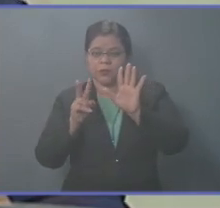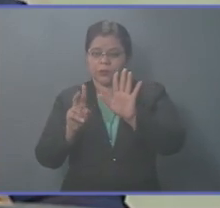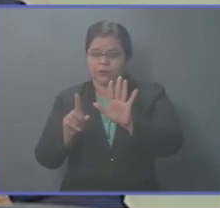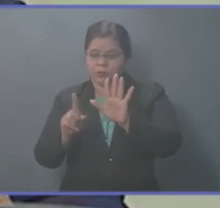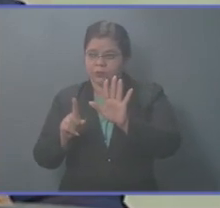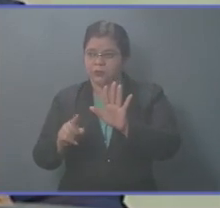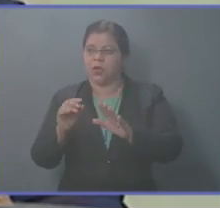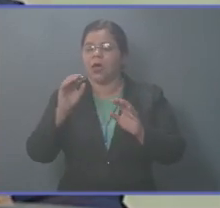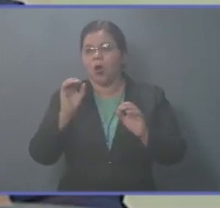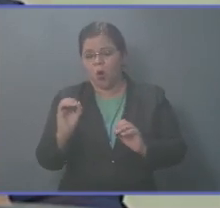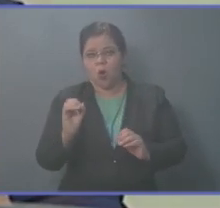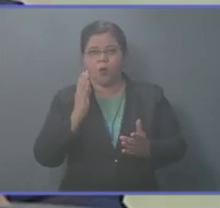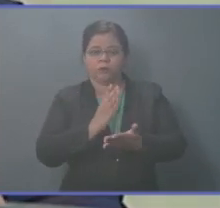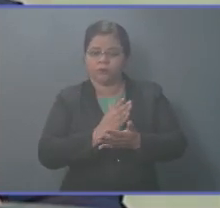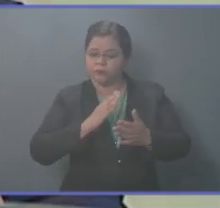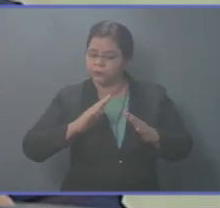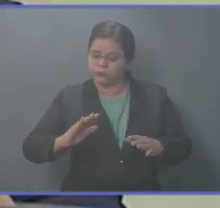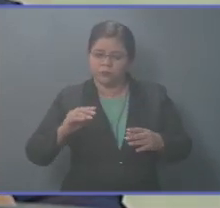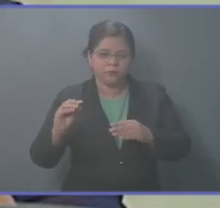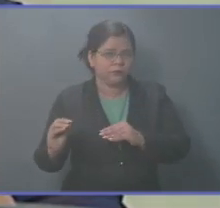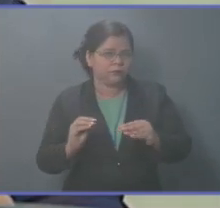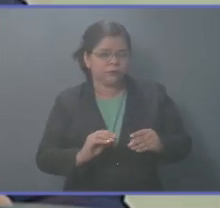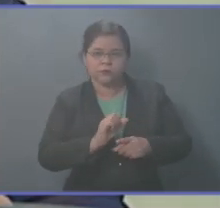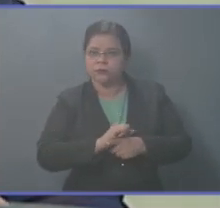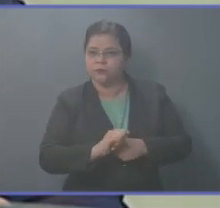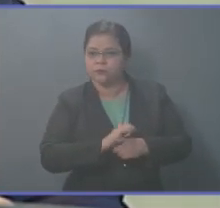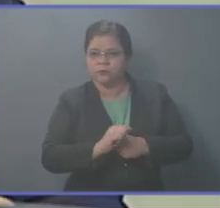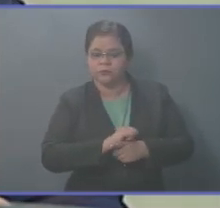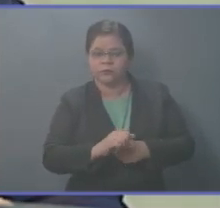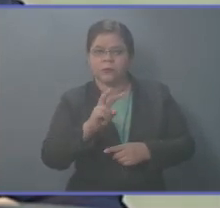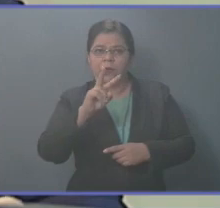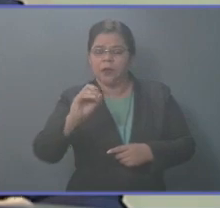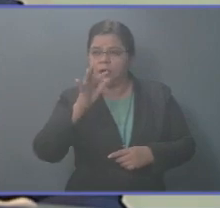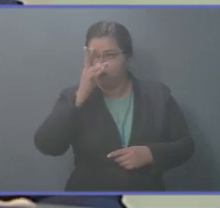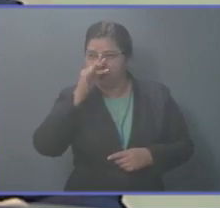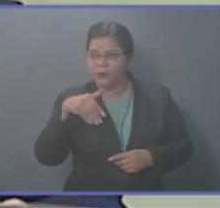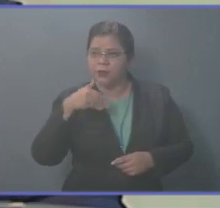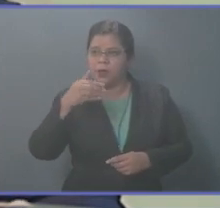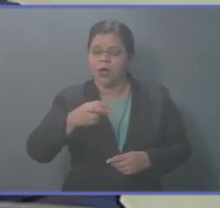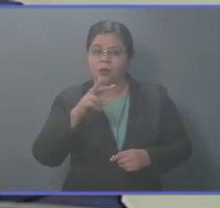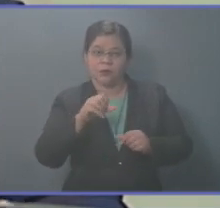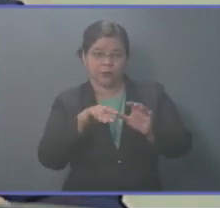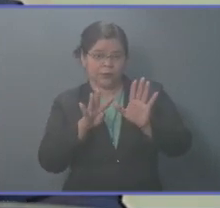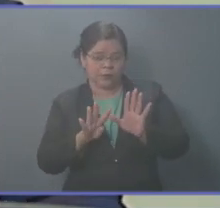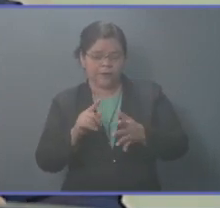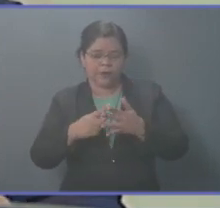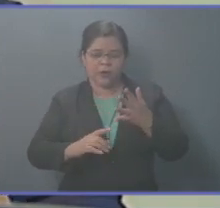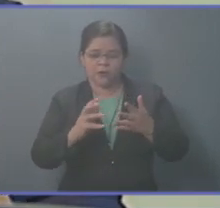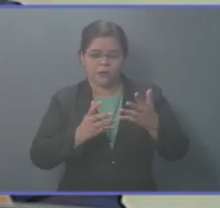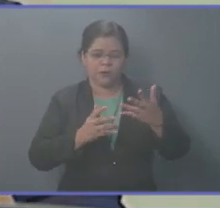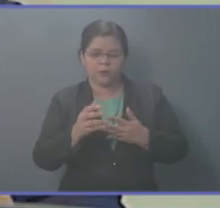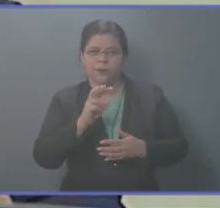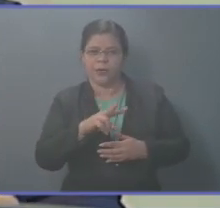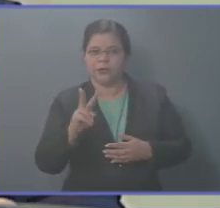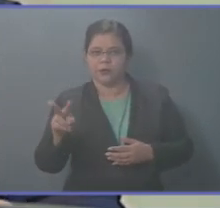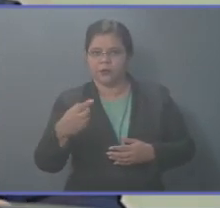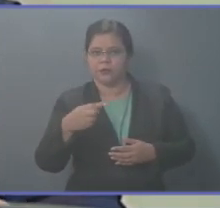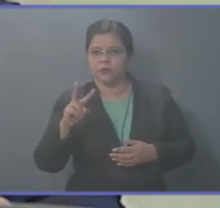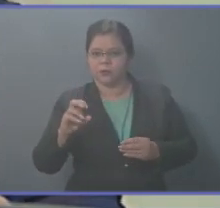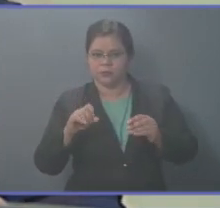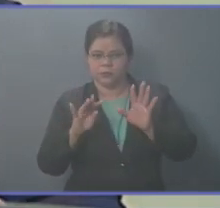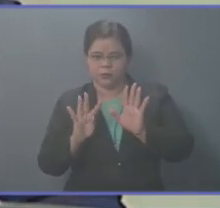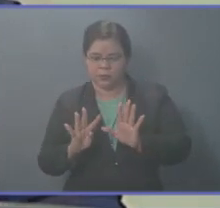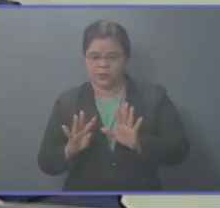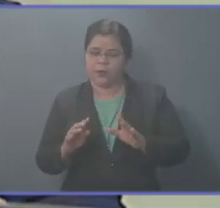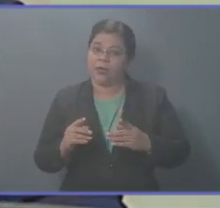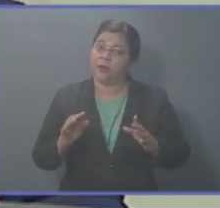1-76 o la cesación de sus efectos, improcedencia de 20 de febrero de 2019, inconstitucionalidad 22-2019.